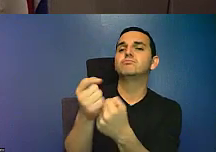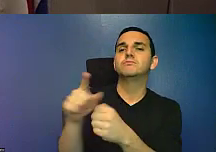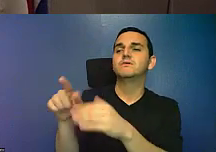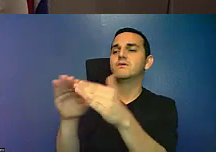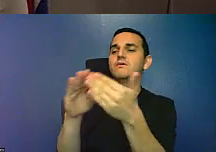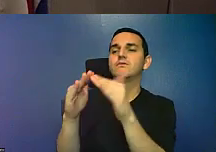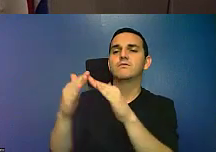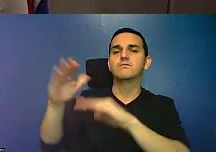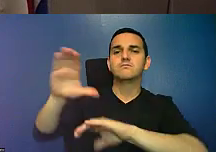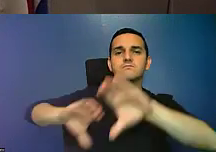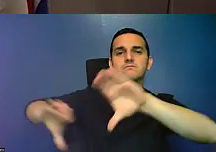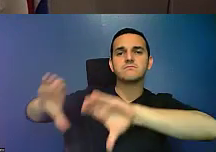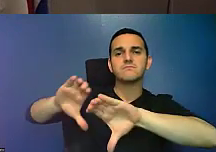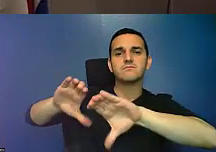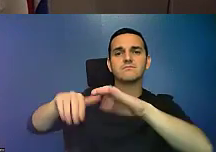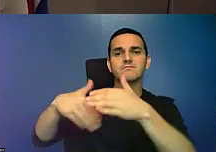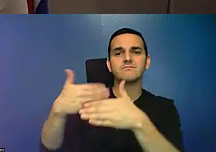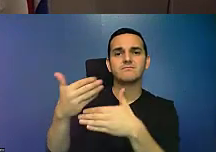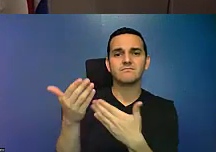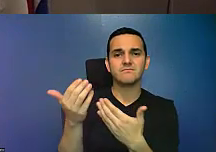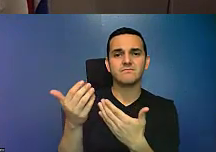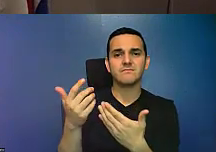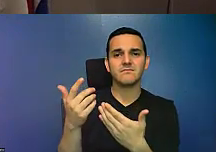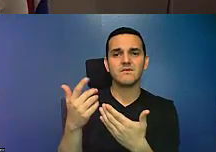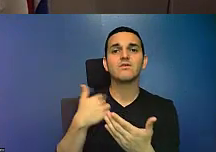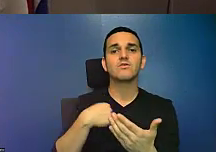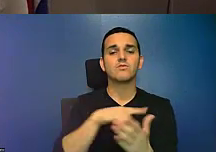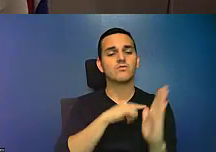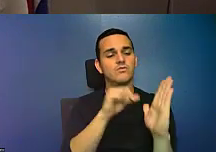publicaciones científicas y en concreto numerosos artículos.